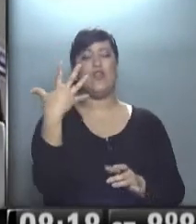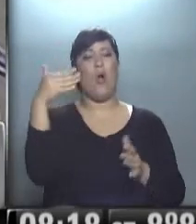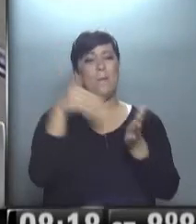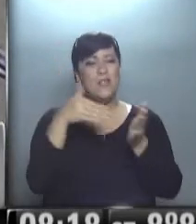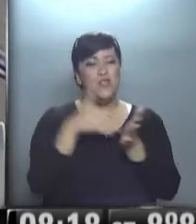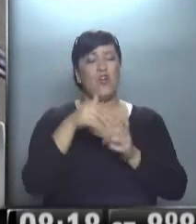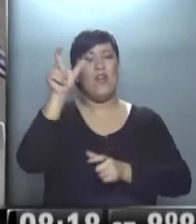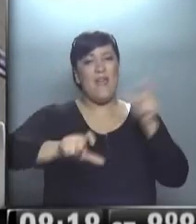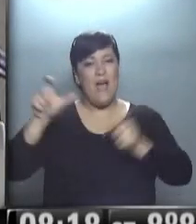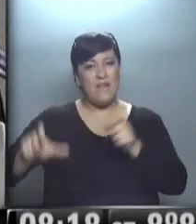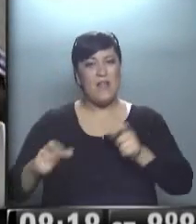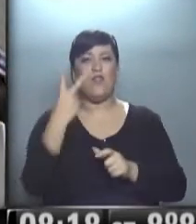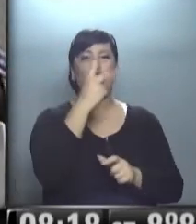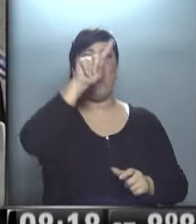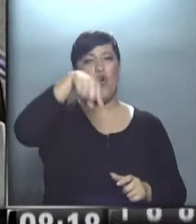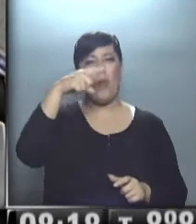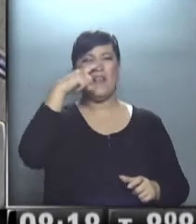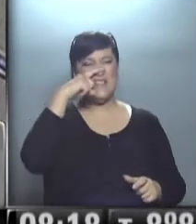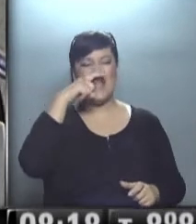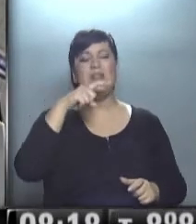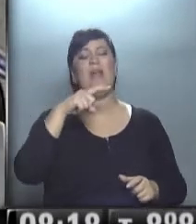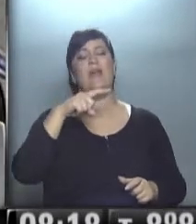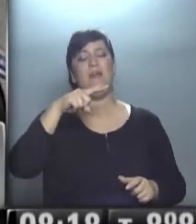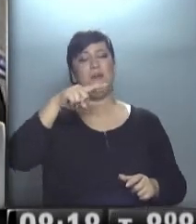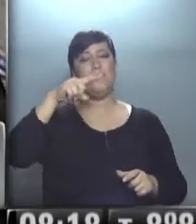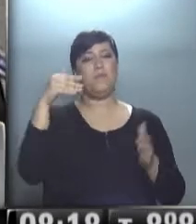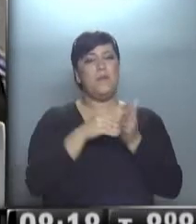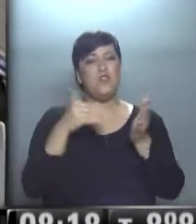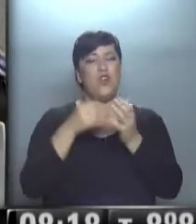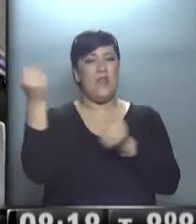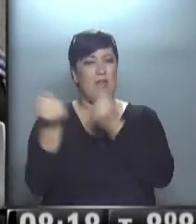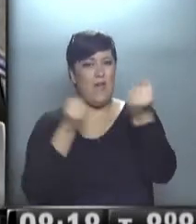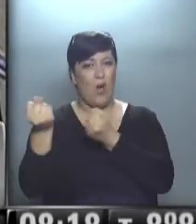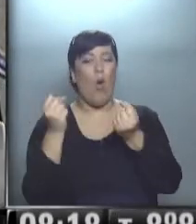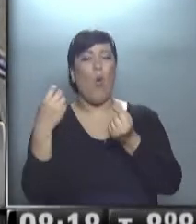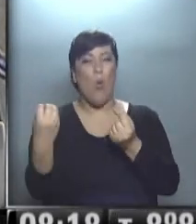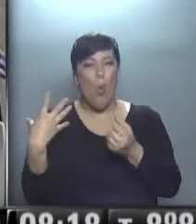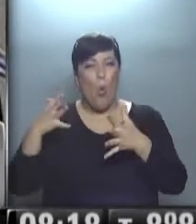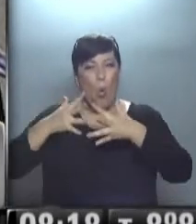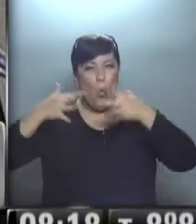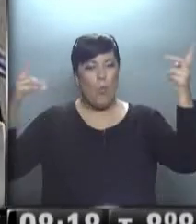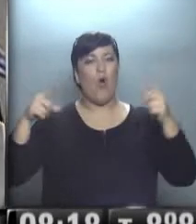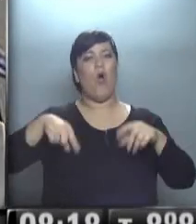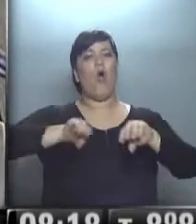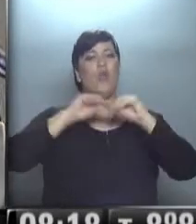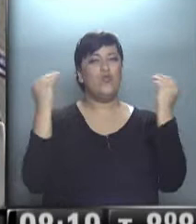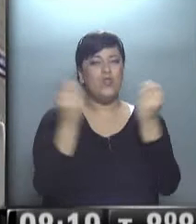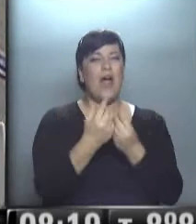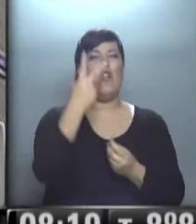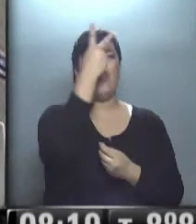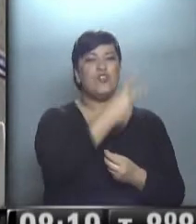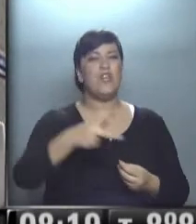2,7 millones de automóviles y requerirían para su remediación 283 mil